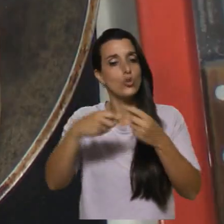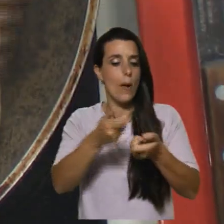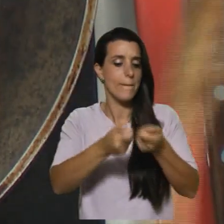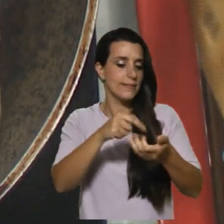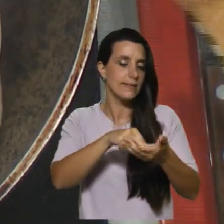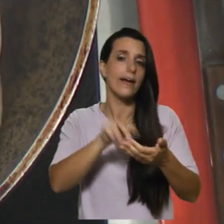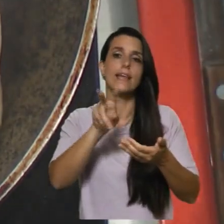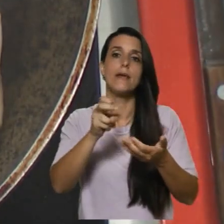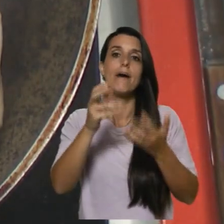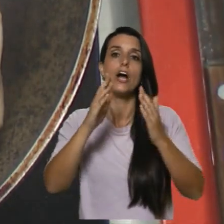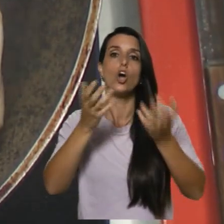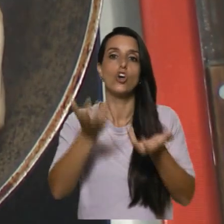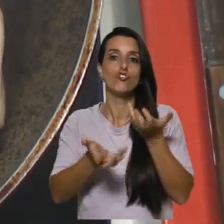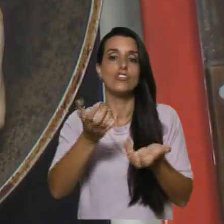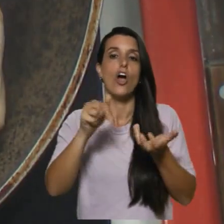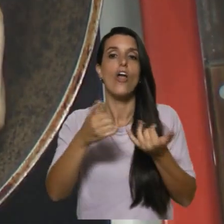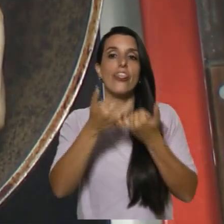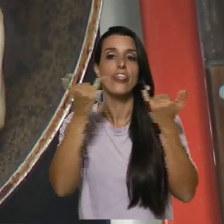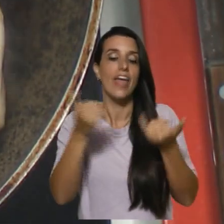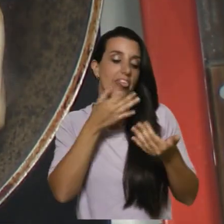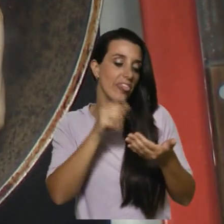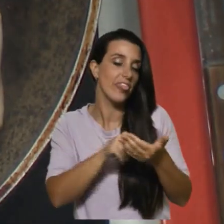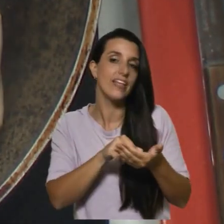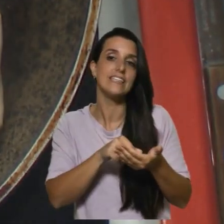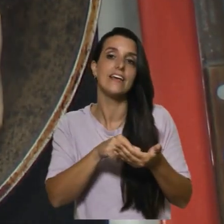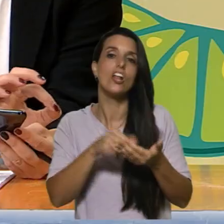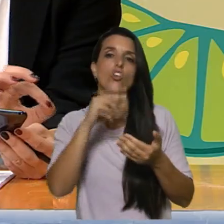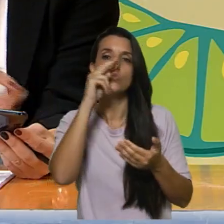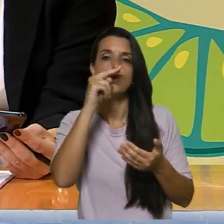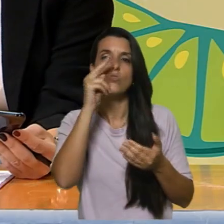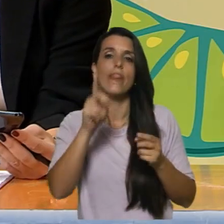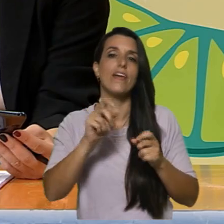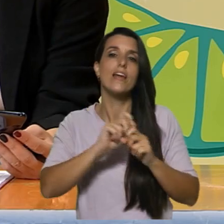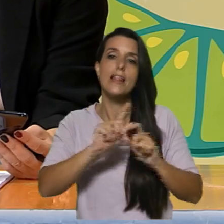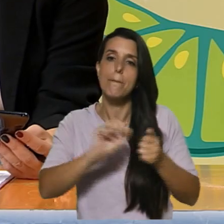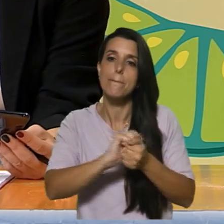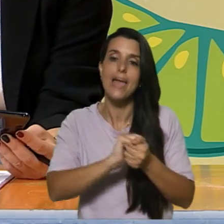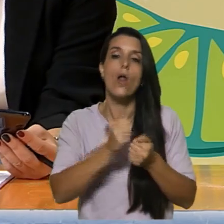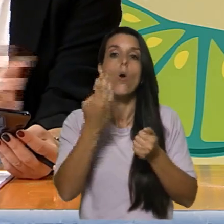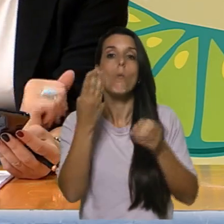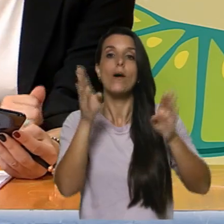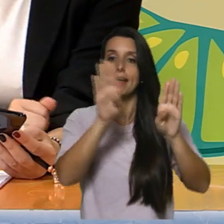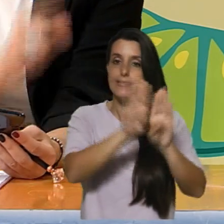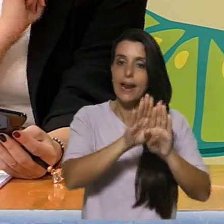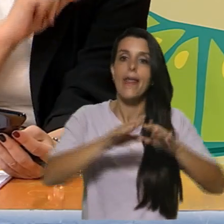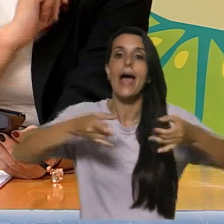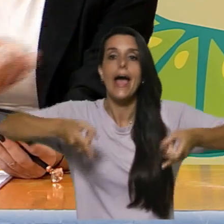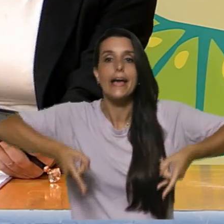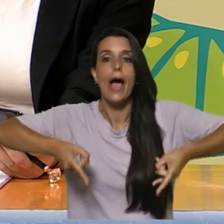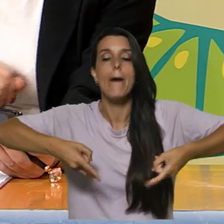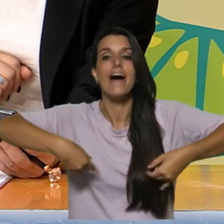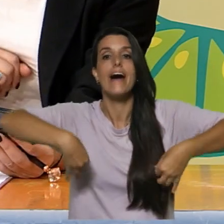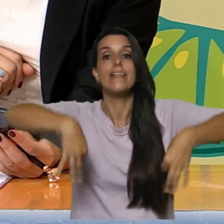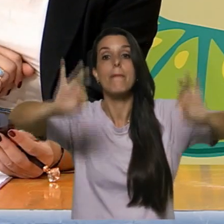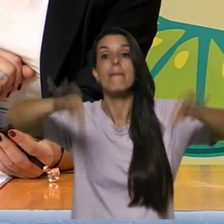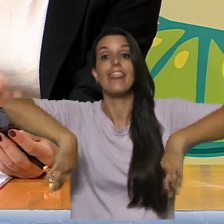mensajes a propósito de la consigna del día de hoy. ¿Sí? Y nos dicen, lo que se ensucia debe ser lavado. Las puertas deben ser cerradas, las camas deben de ser